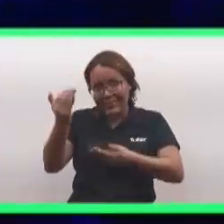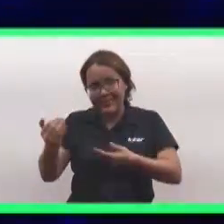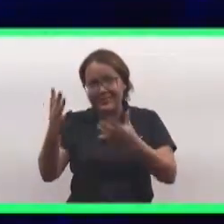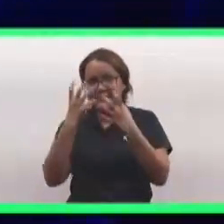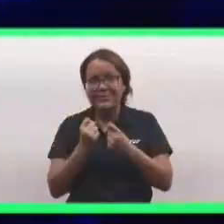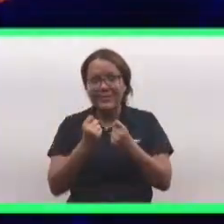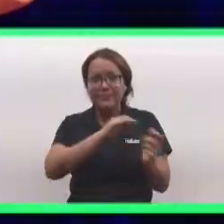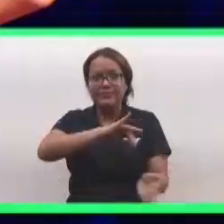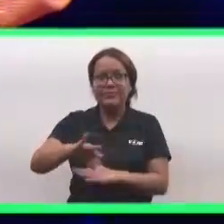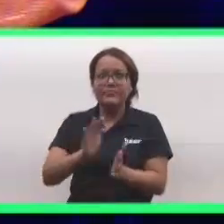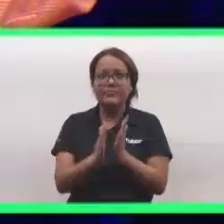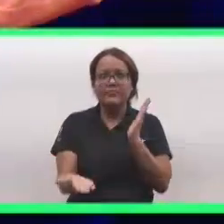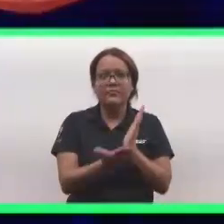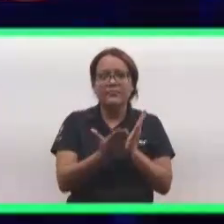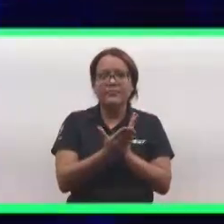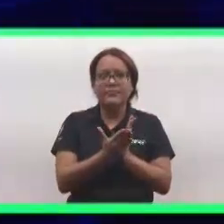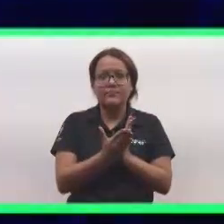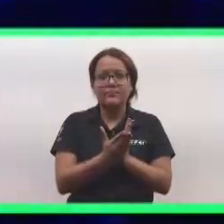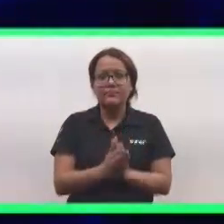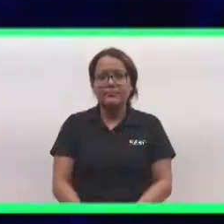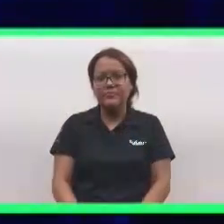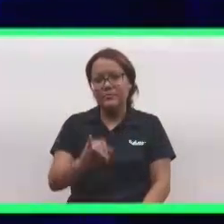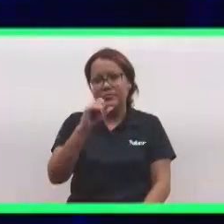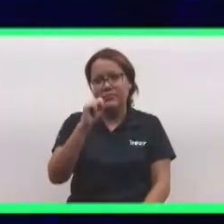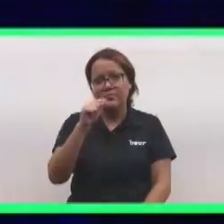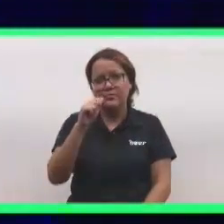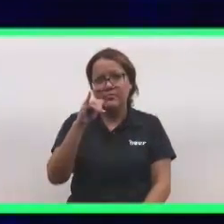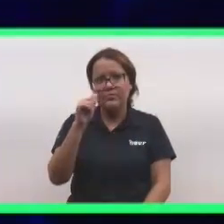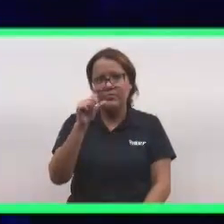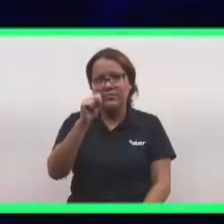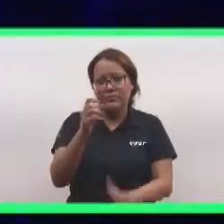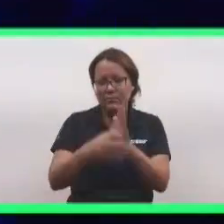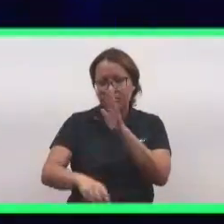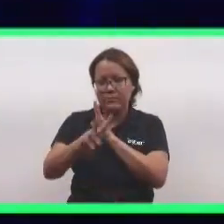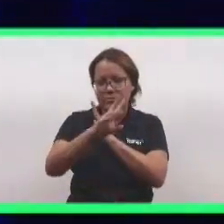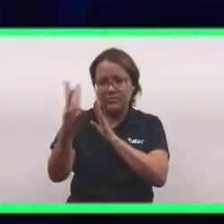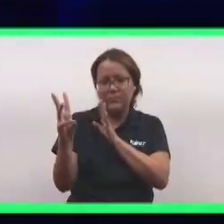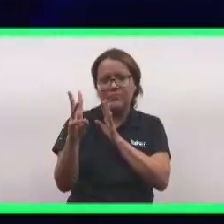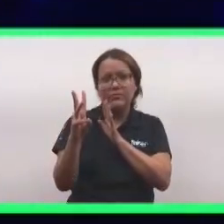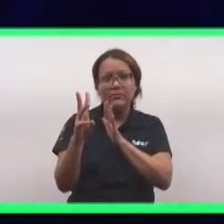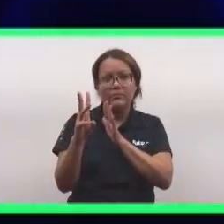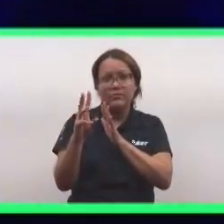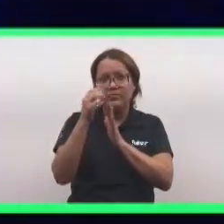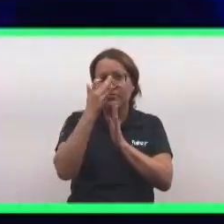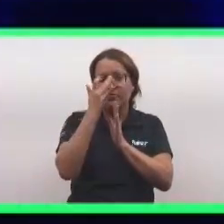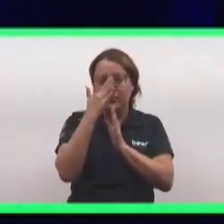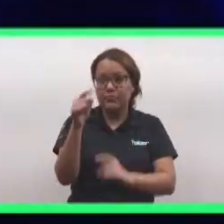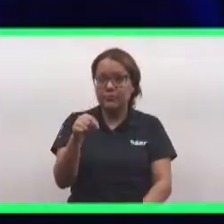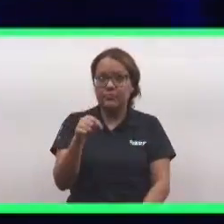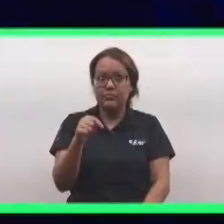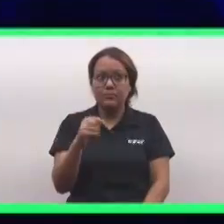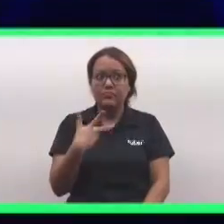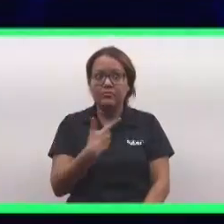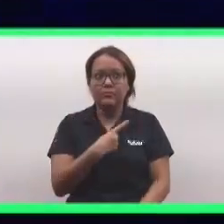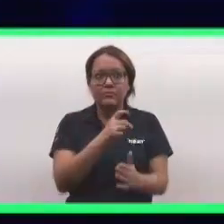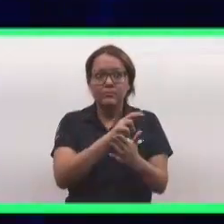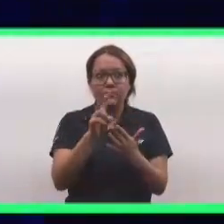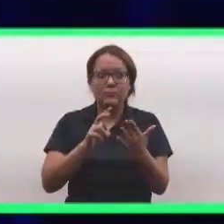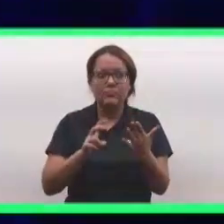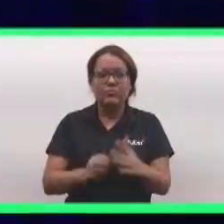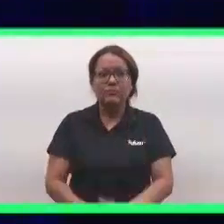palabra del Señor en el libro del profeta Isaías, en el capítulo 26, y puestos en pie, vamos a leer una porción de la